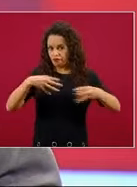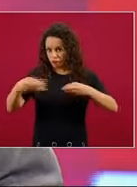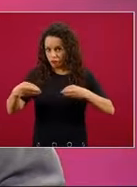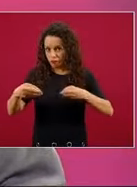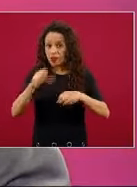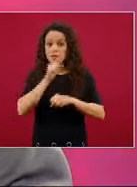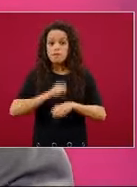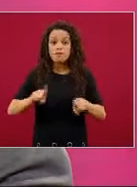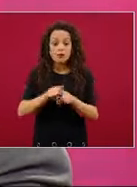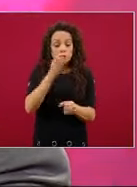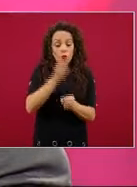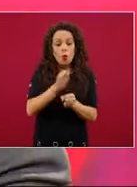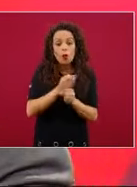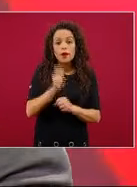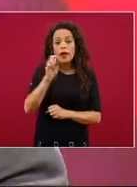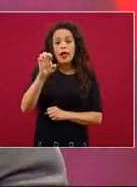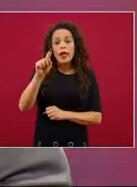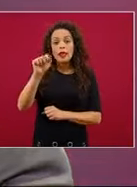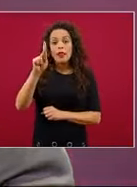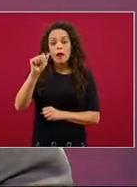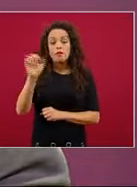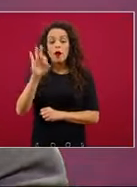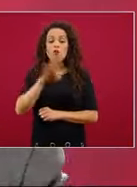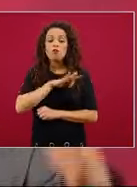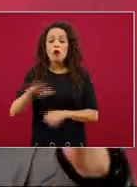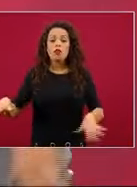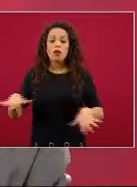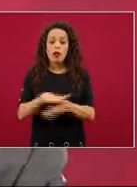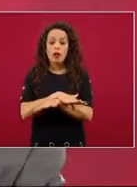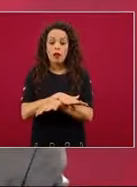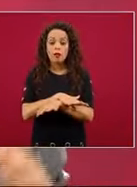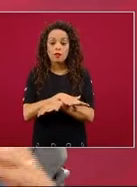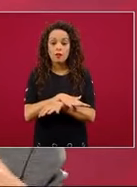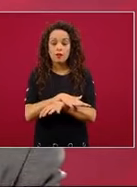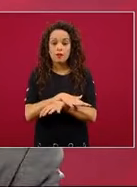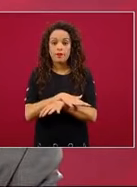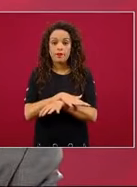que ahora vivimos, donde pudiera haber cambios de trayectoria